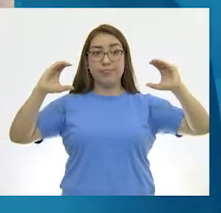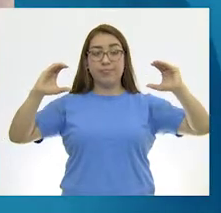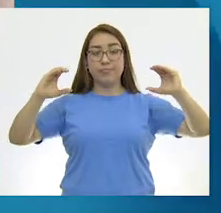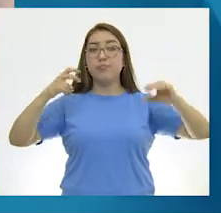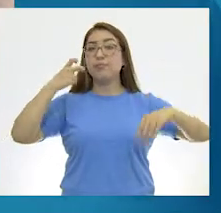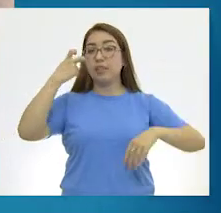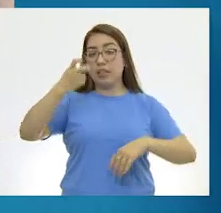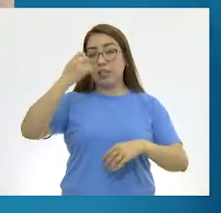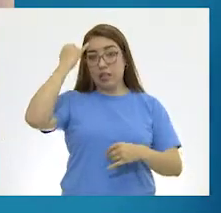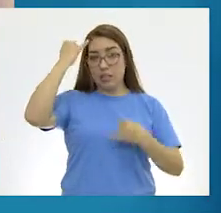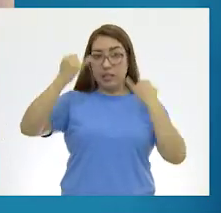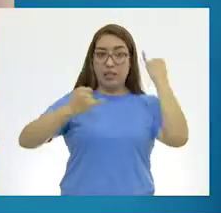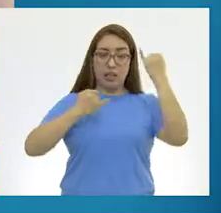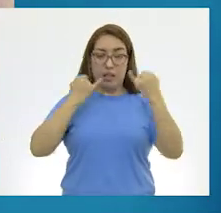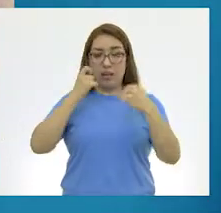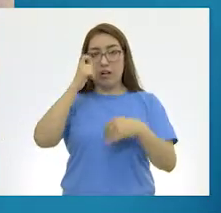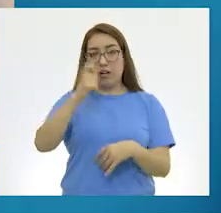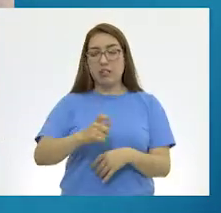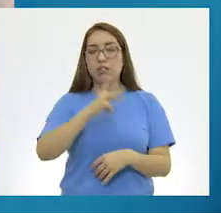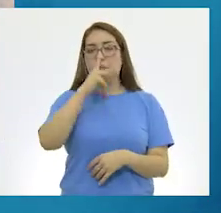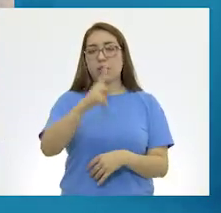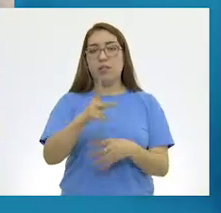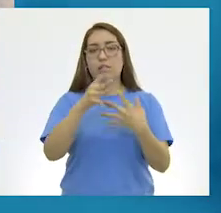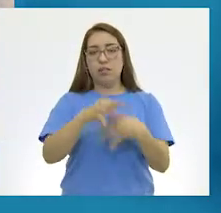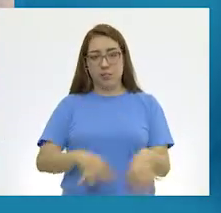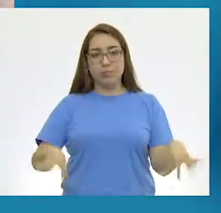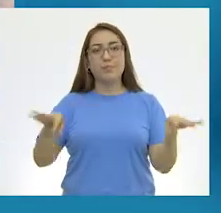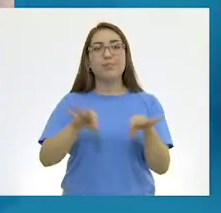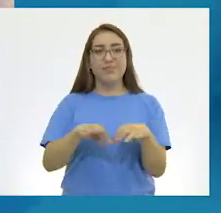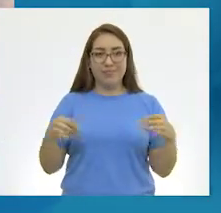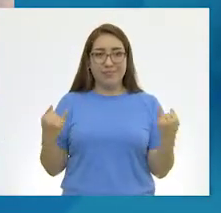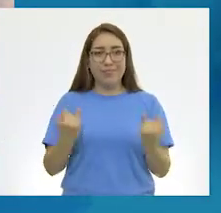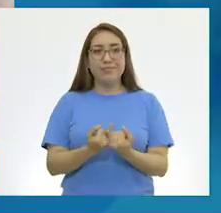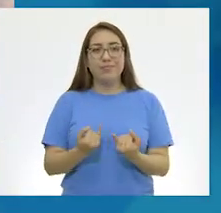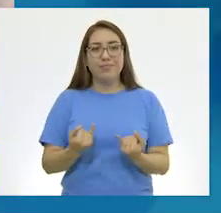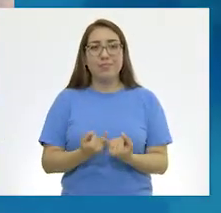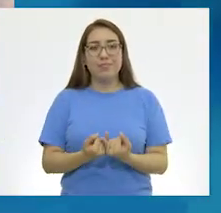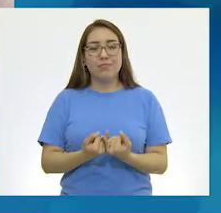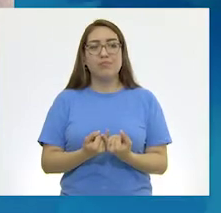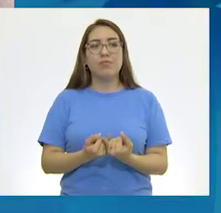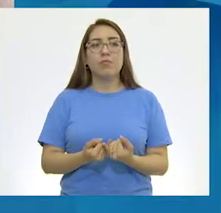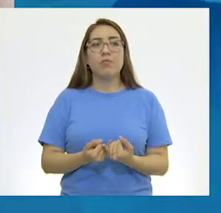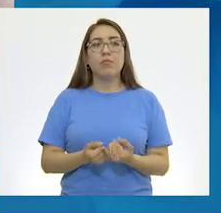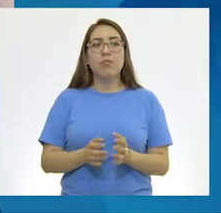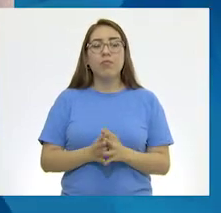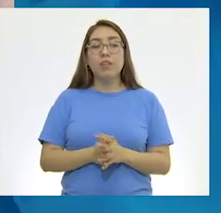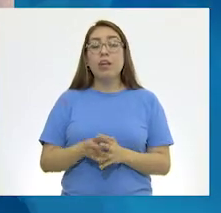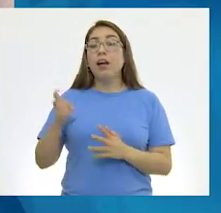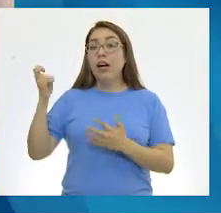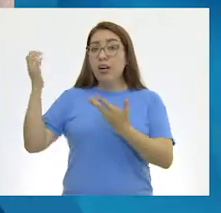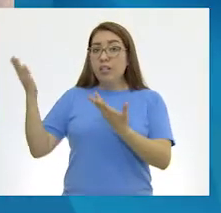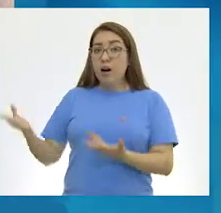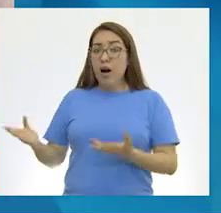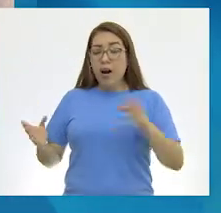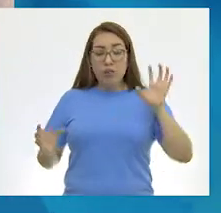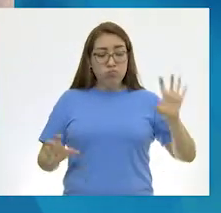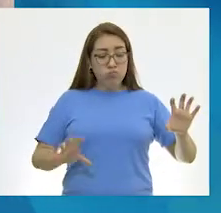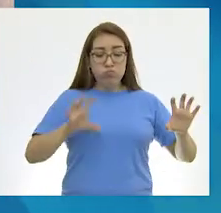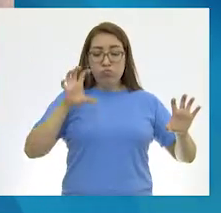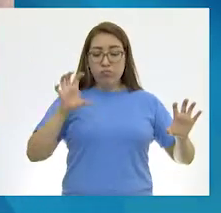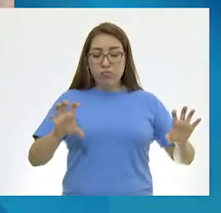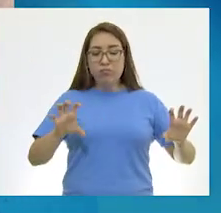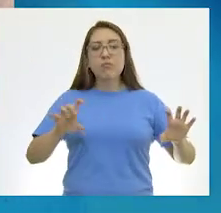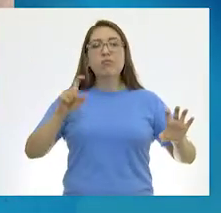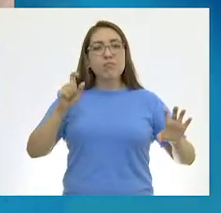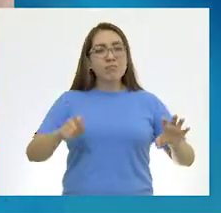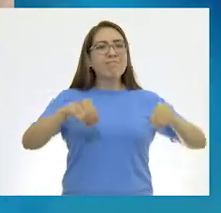Esta es la idea central de la idea secundaria. Células masculinas, células femeninas y los ejemplos